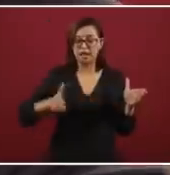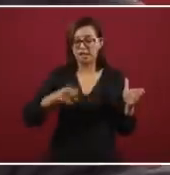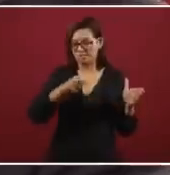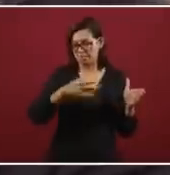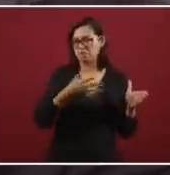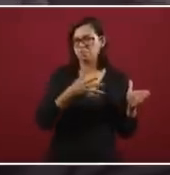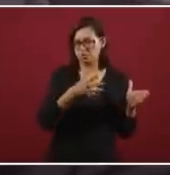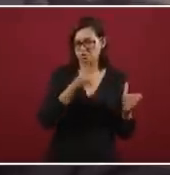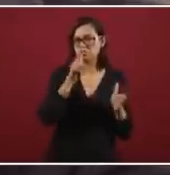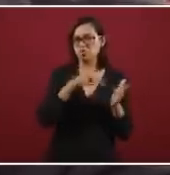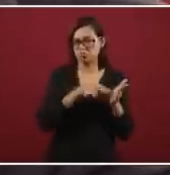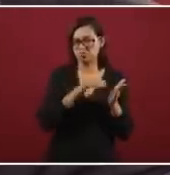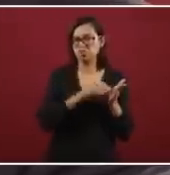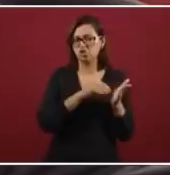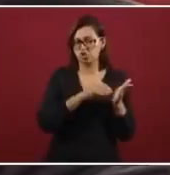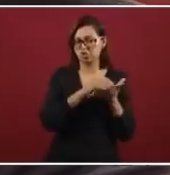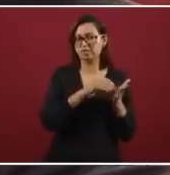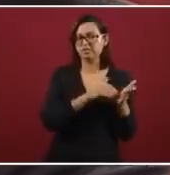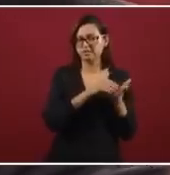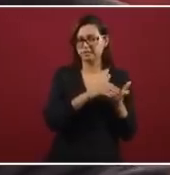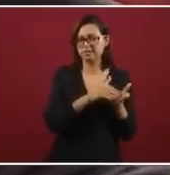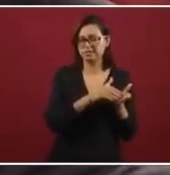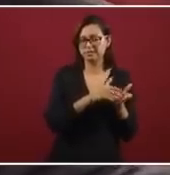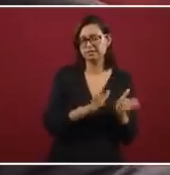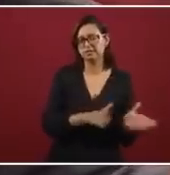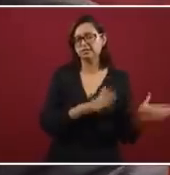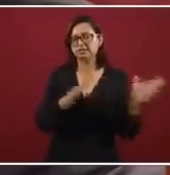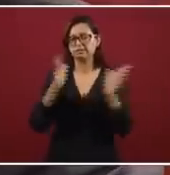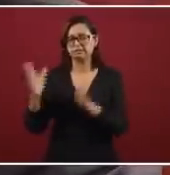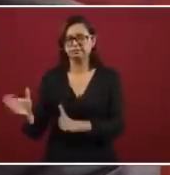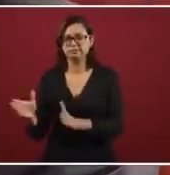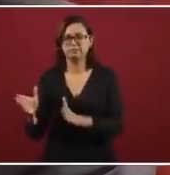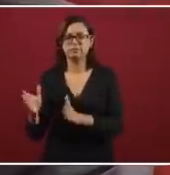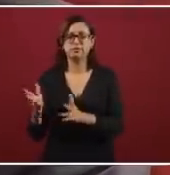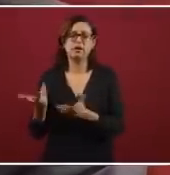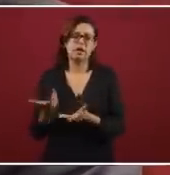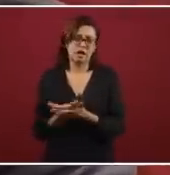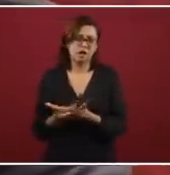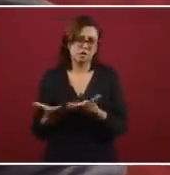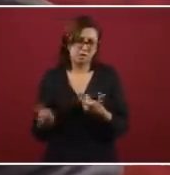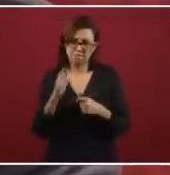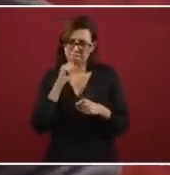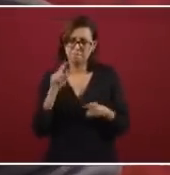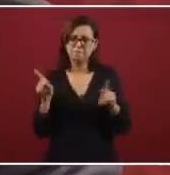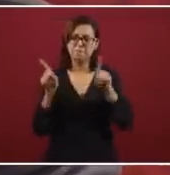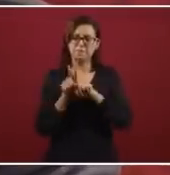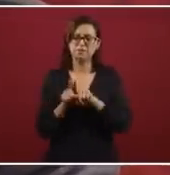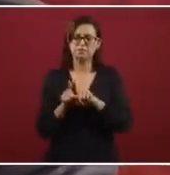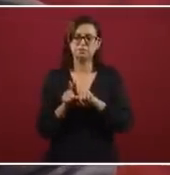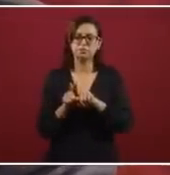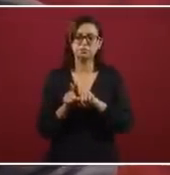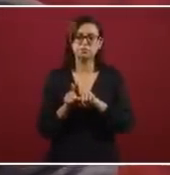Nosotros tuvimos una mayor producción en los últimos tiempos.